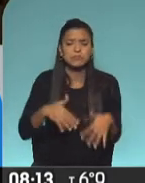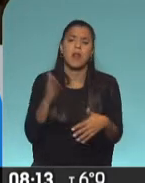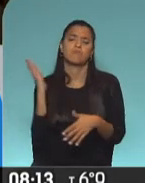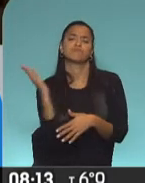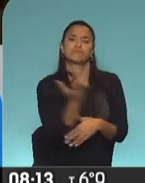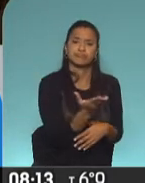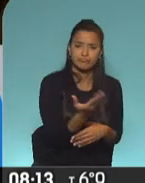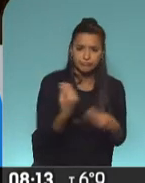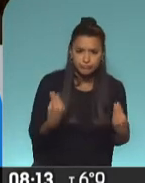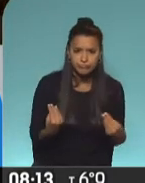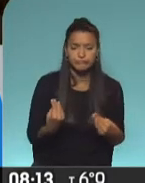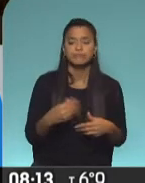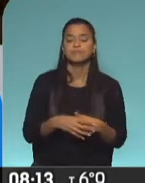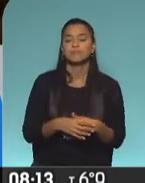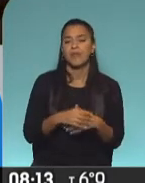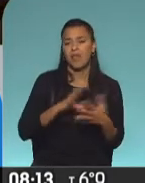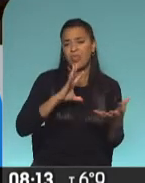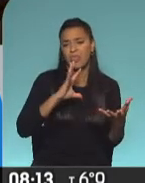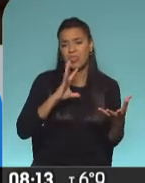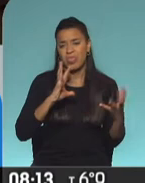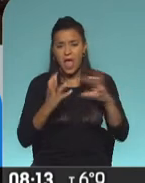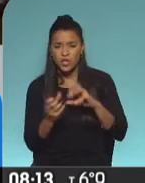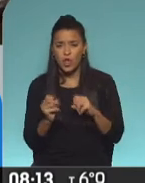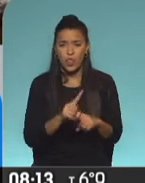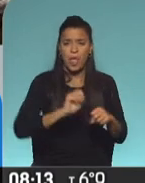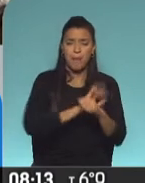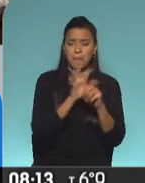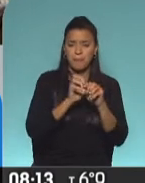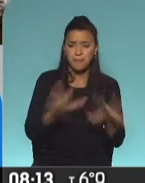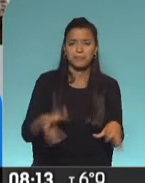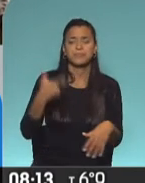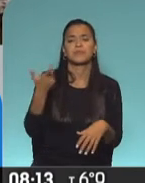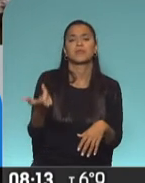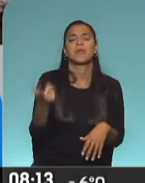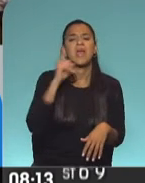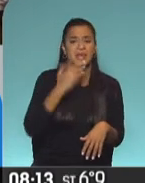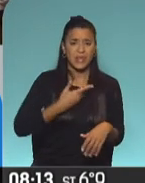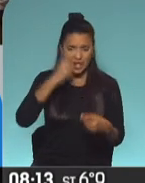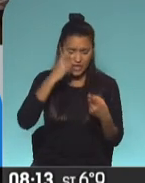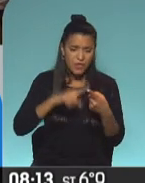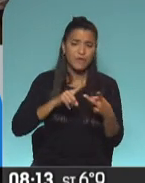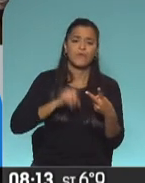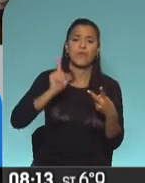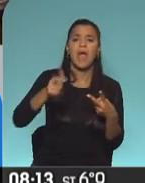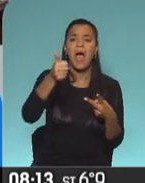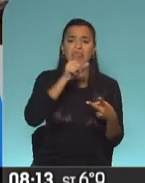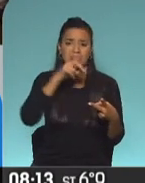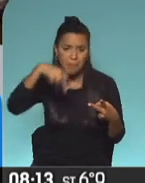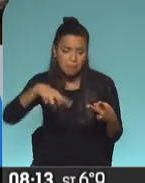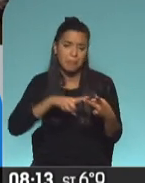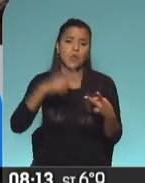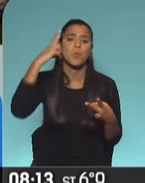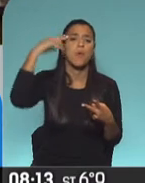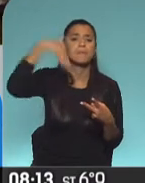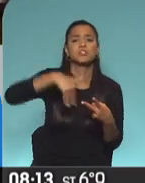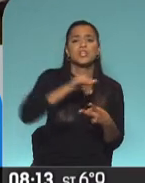morigerar los daños que va generando la pandemia. Ha creado el ingreso familiar de emergencia, se ha creado el ATP,